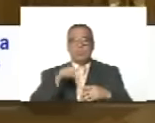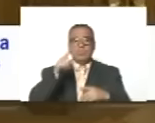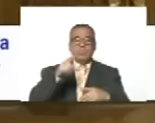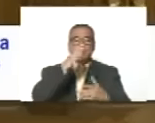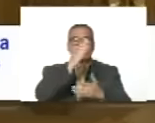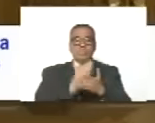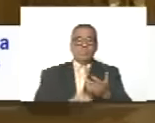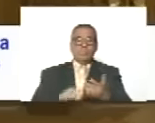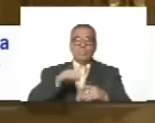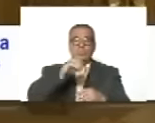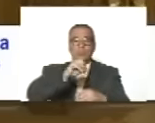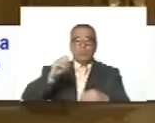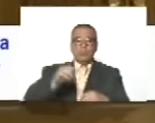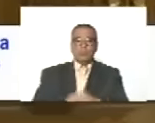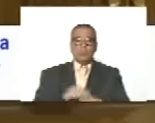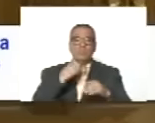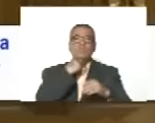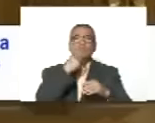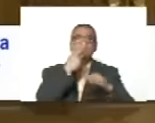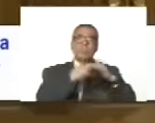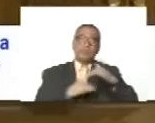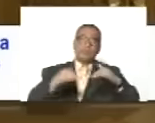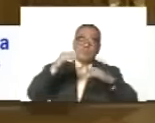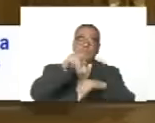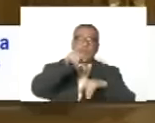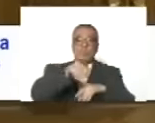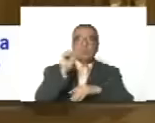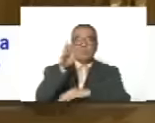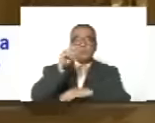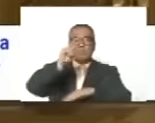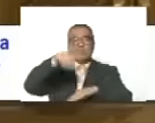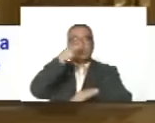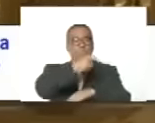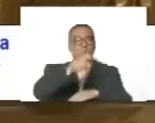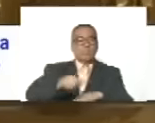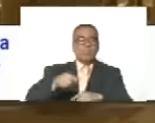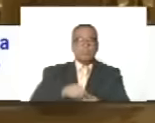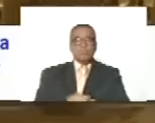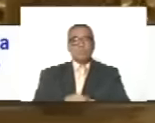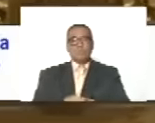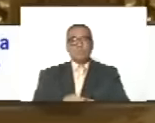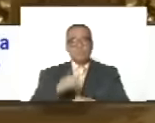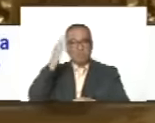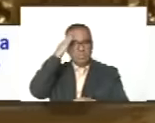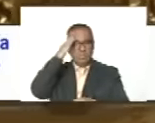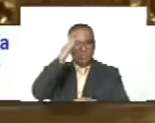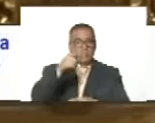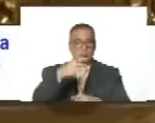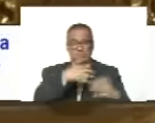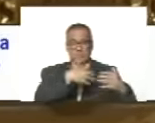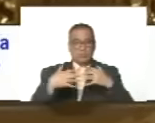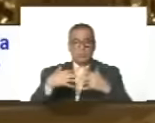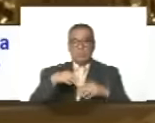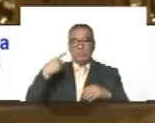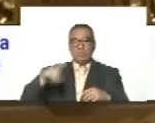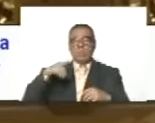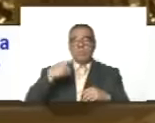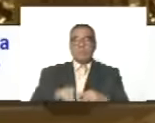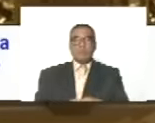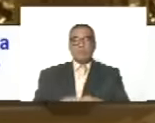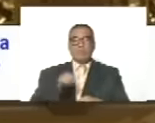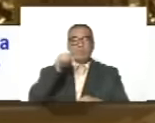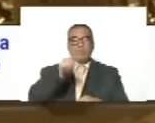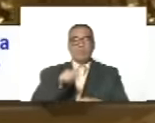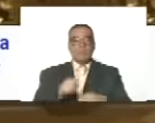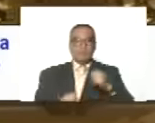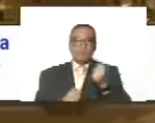Medio Oriente. Alzamos la voz desde este Parlamento en favor del pueblo palestino. Reconocemos sus luchas y sus derechos. Es por